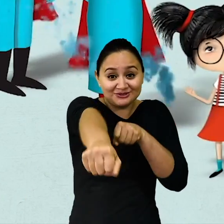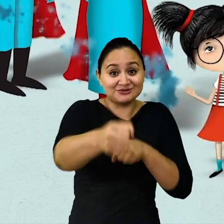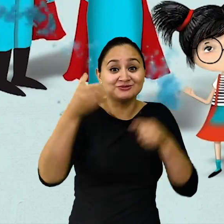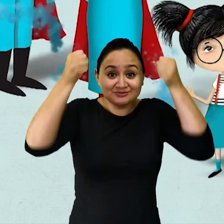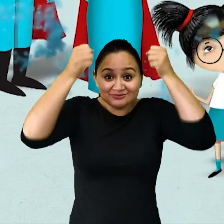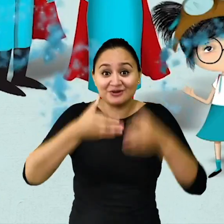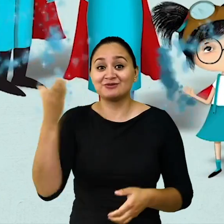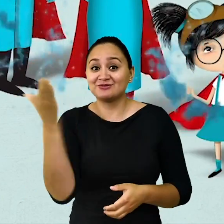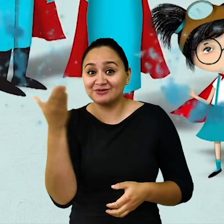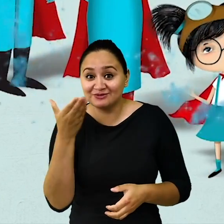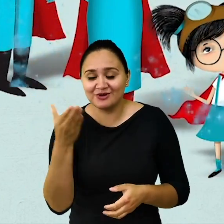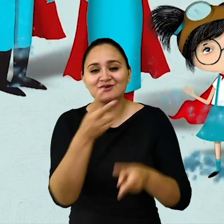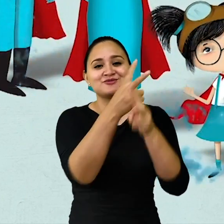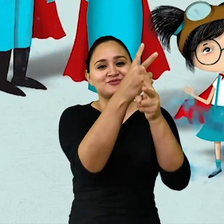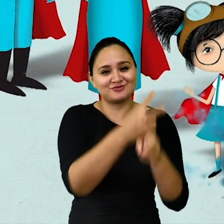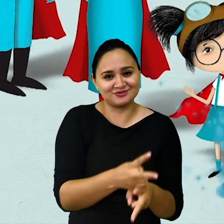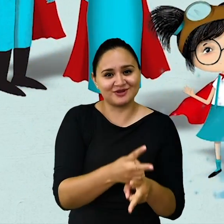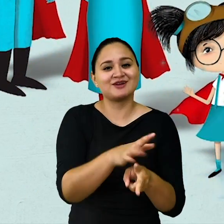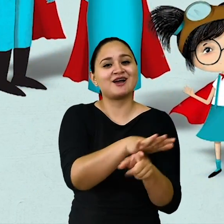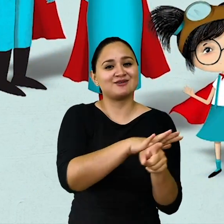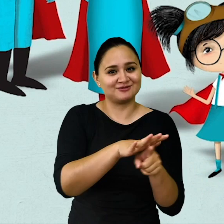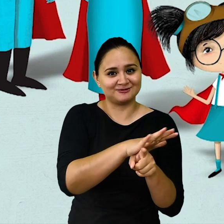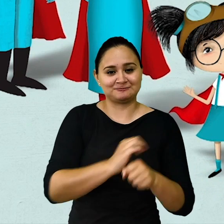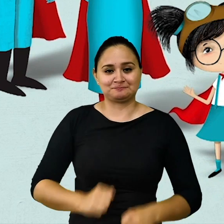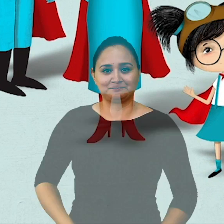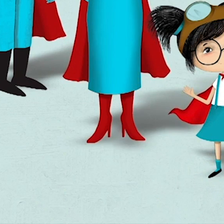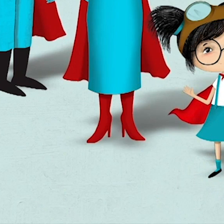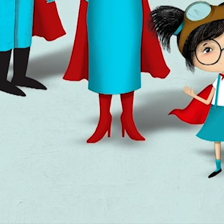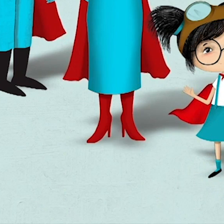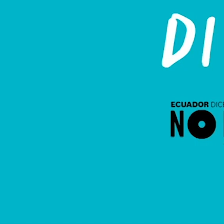protege a sus estudiantes del abuso sexual.